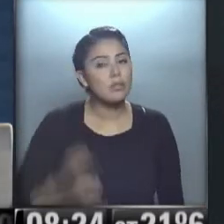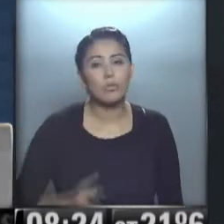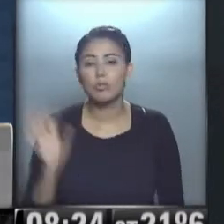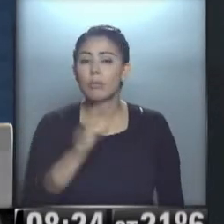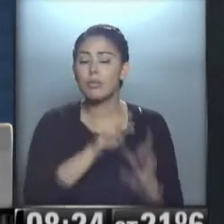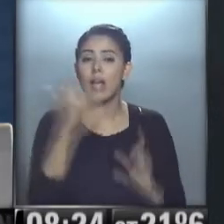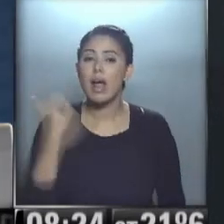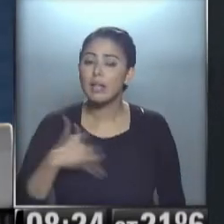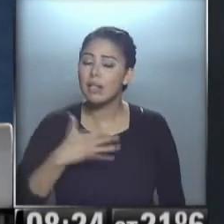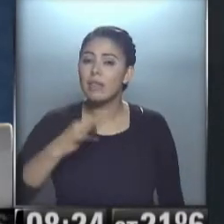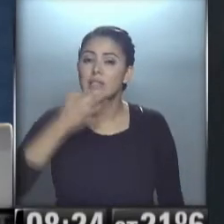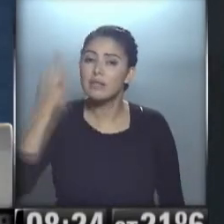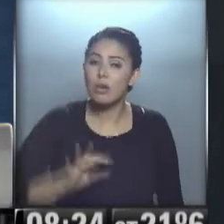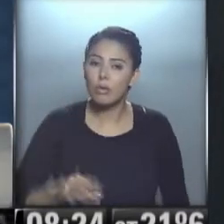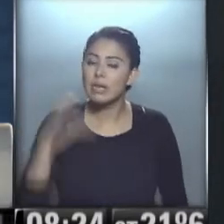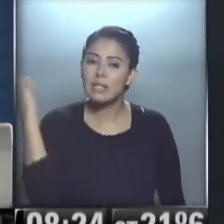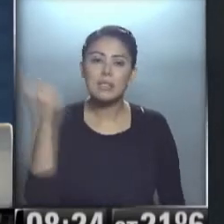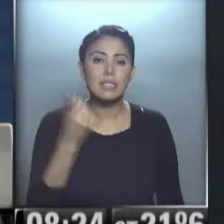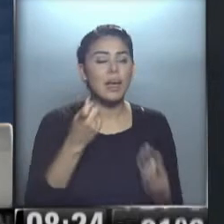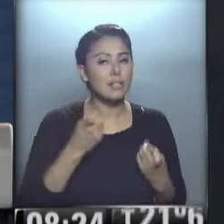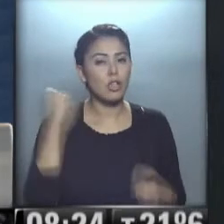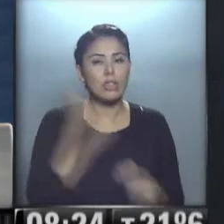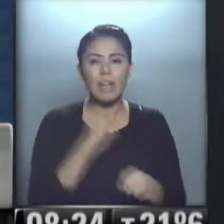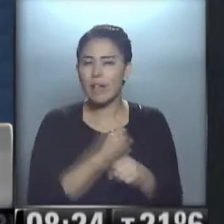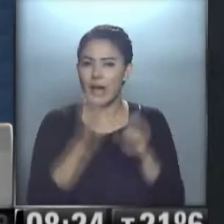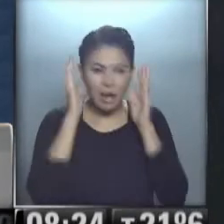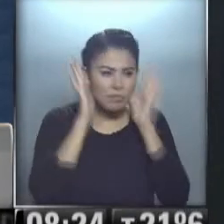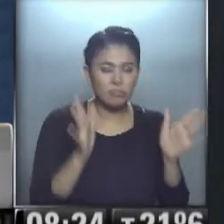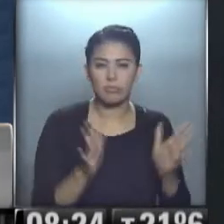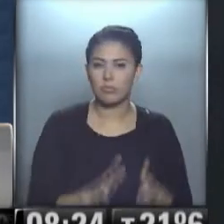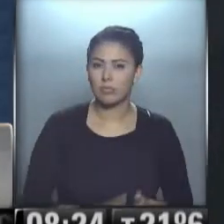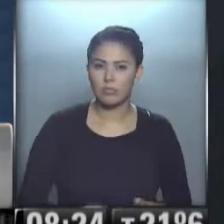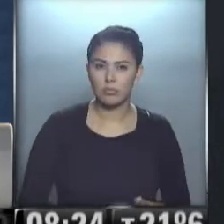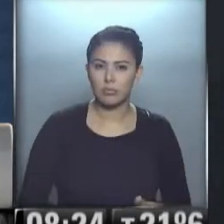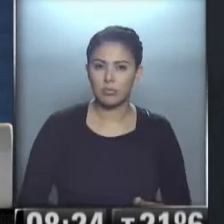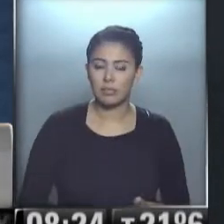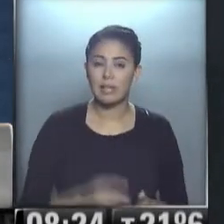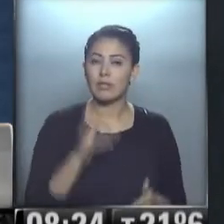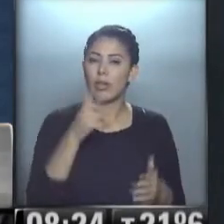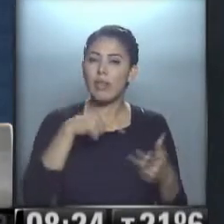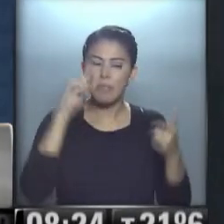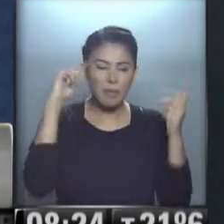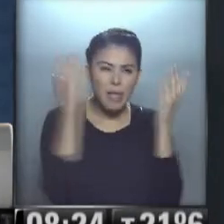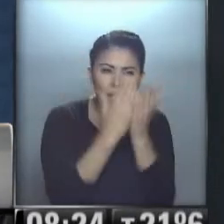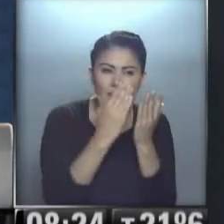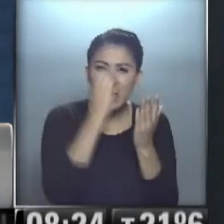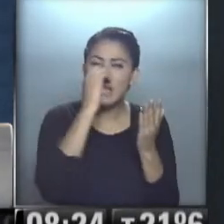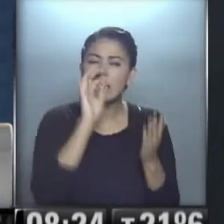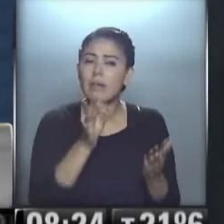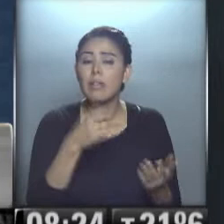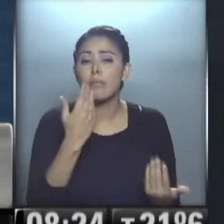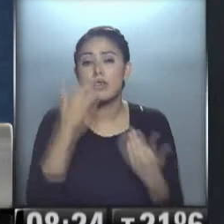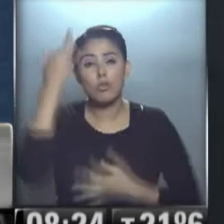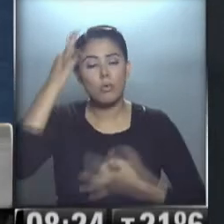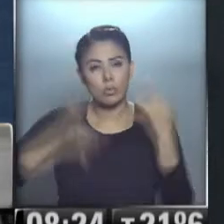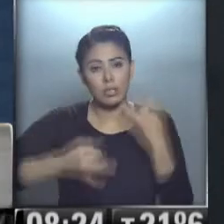argentino, que es absolutamente imprescindible trabajar sobre esta hipótesis de investigación para que, en definitiva, la